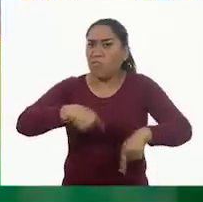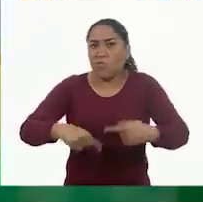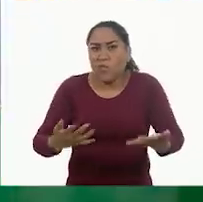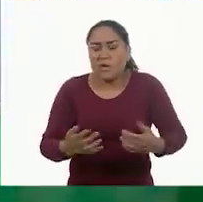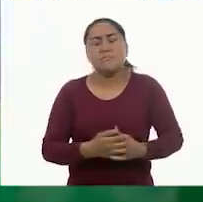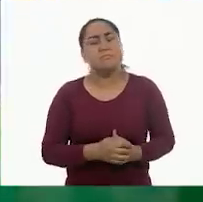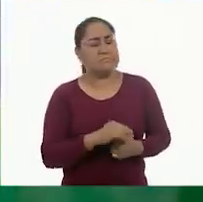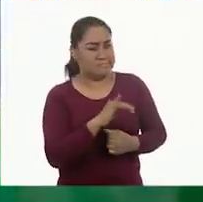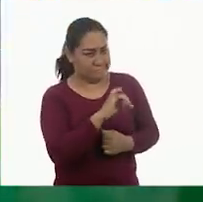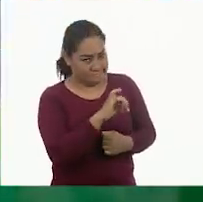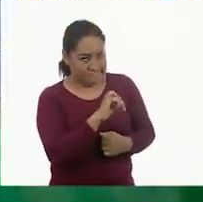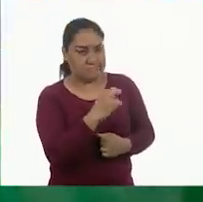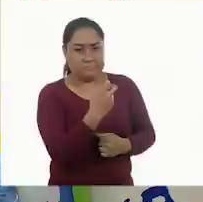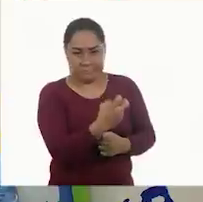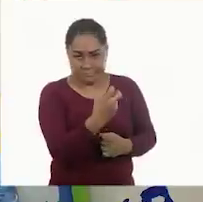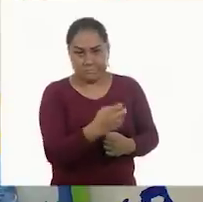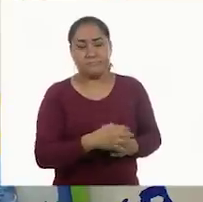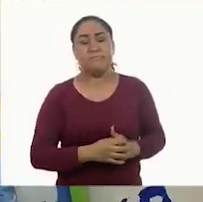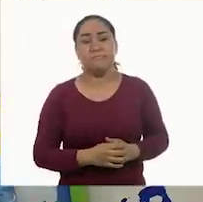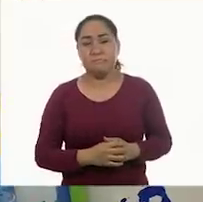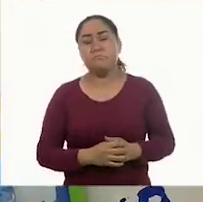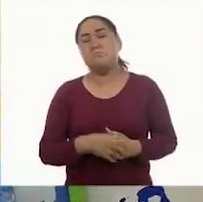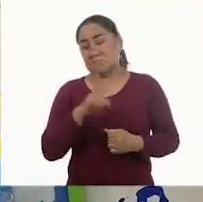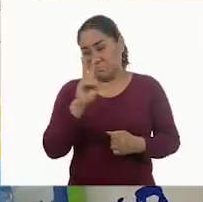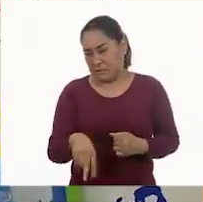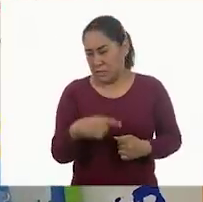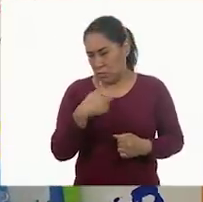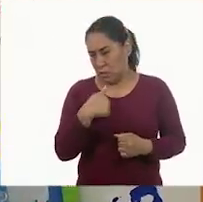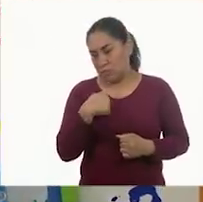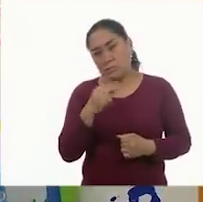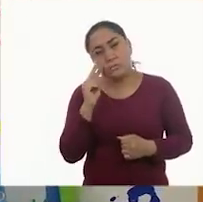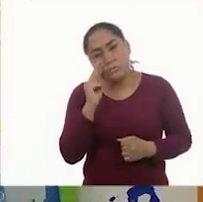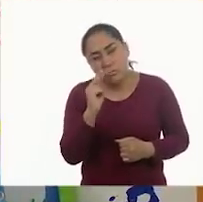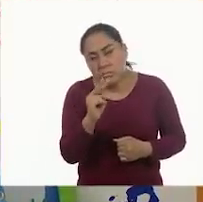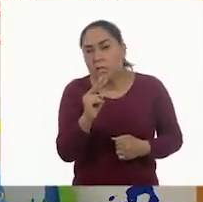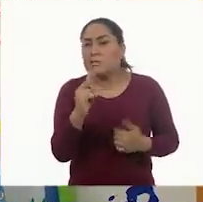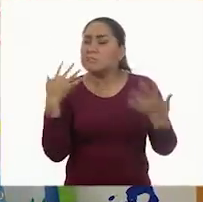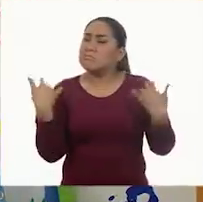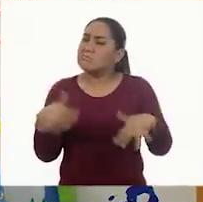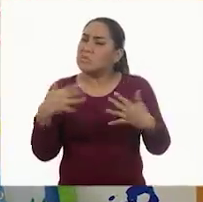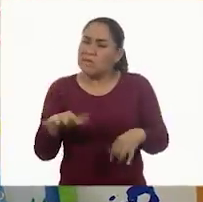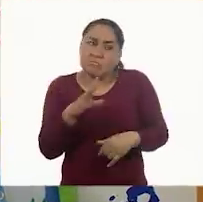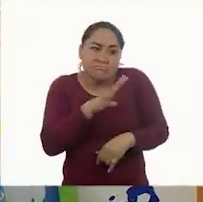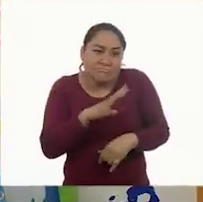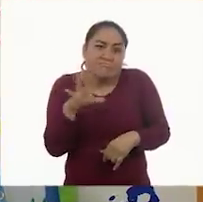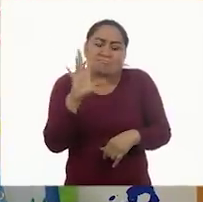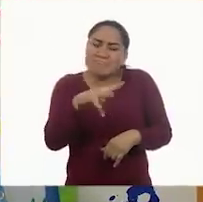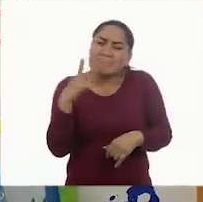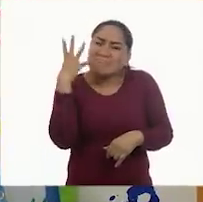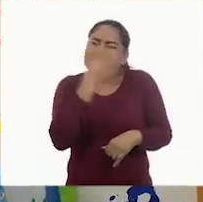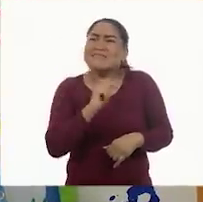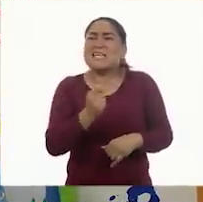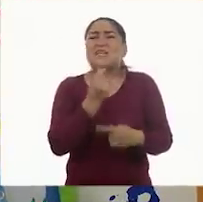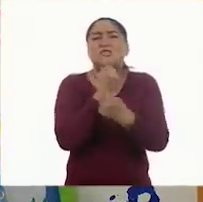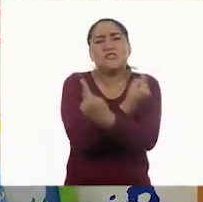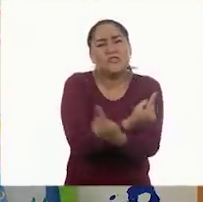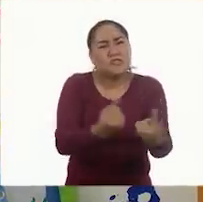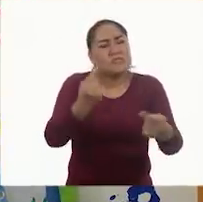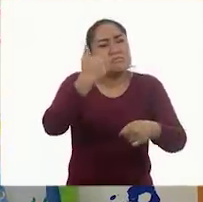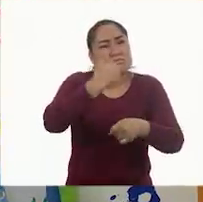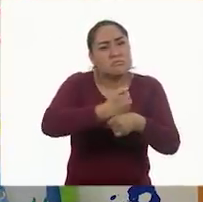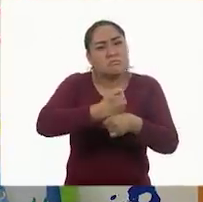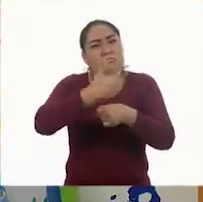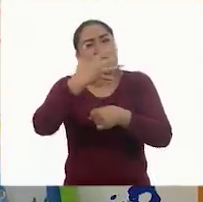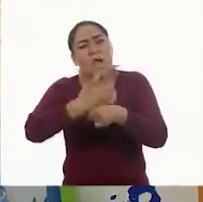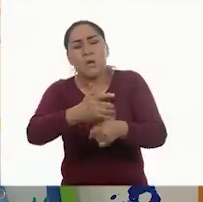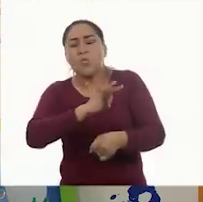Exactamente. A mí me parece increíble, maravilloso que las niñas y los niños de quinto y sexto grado se den cuenta cuándo